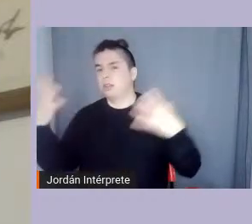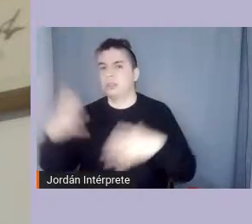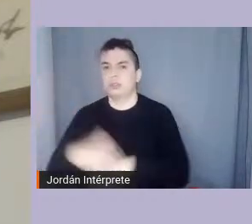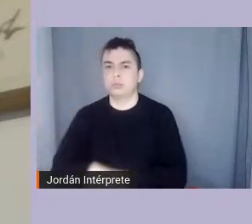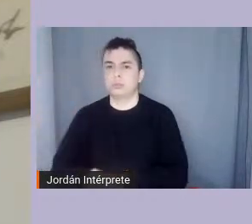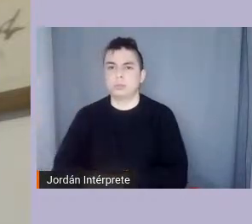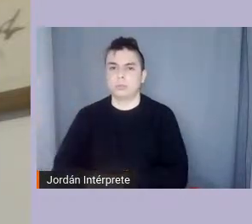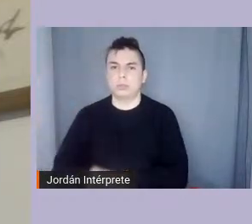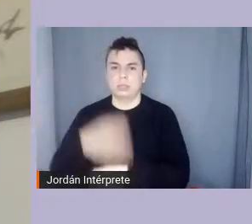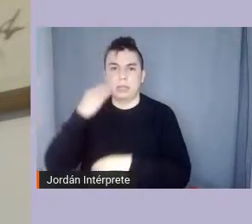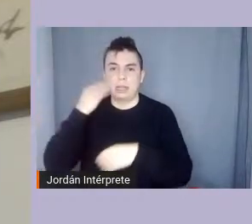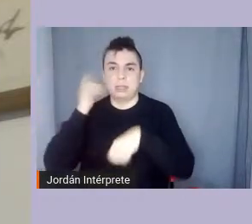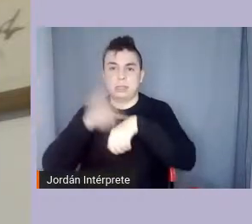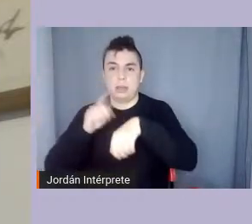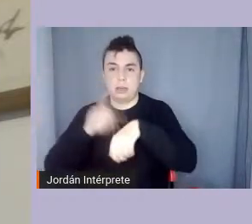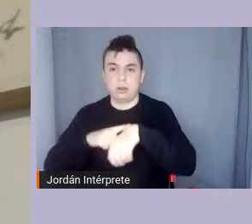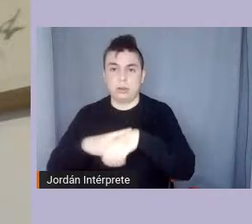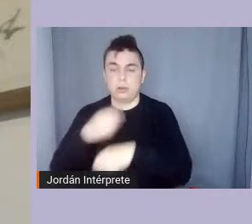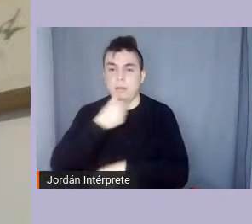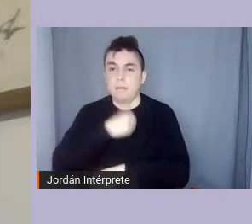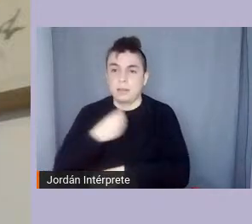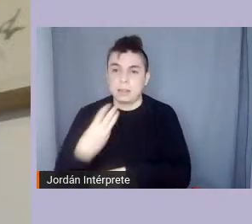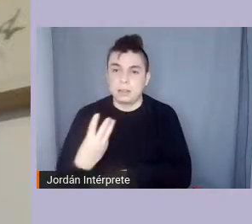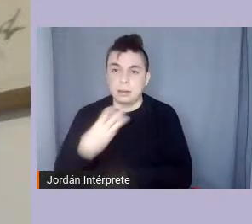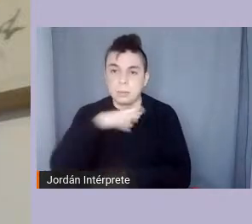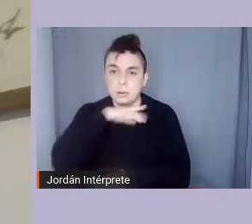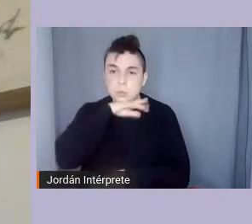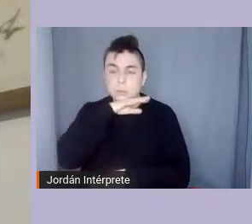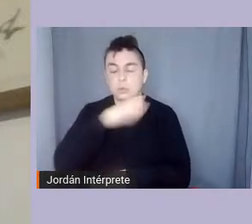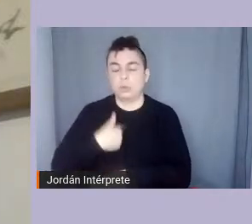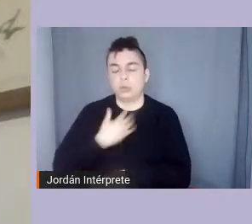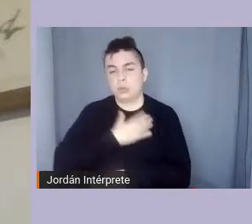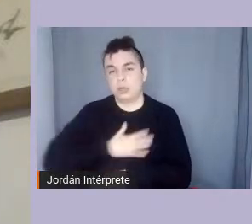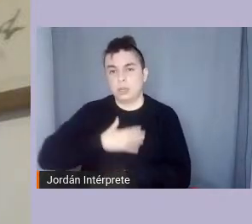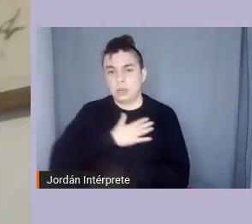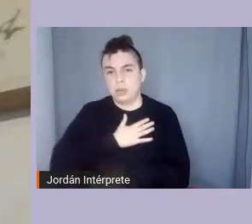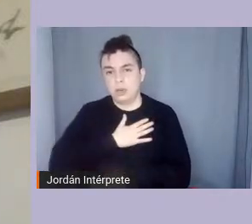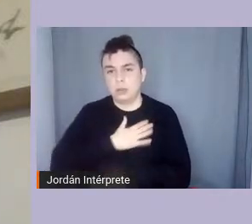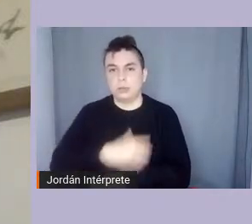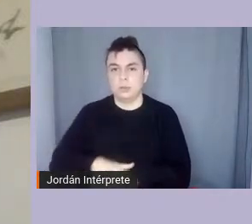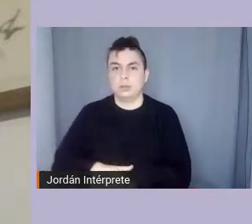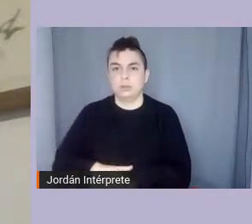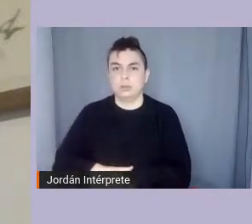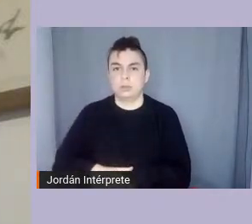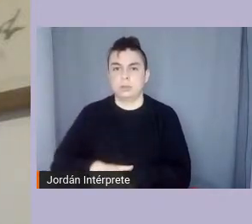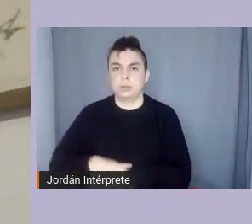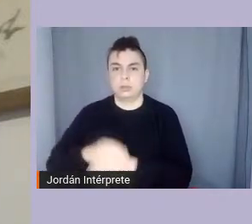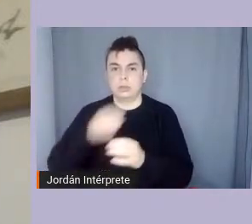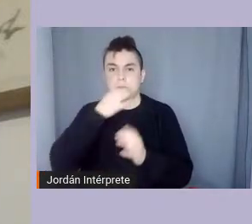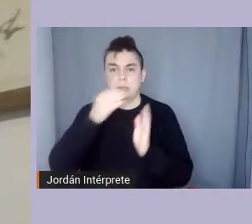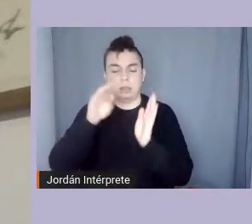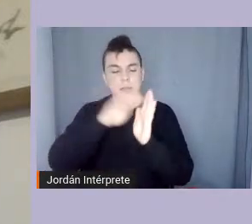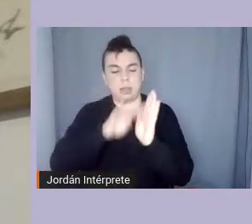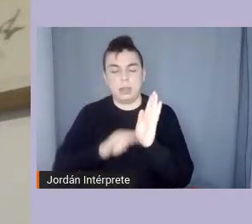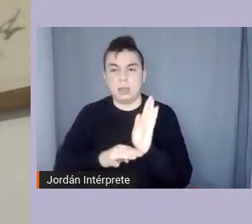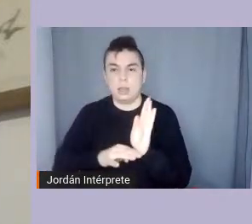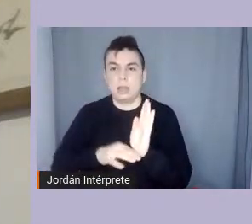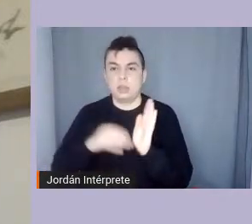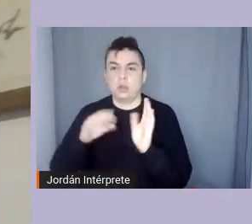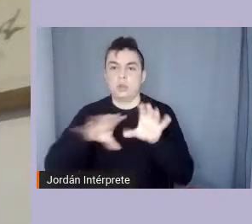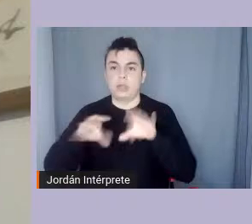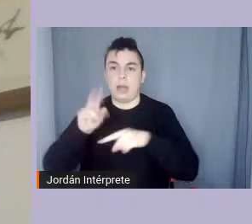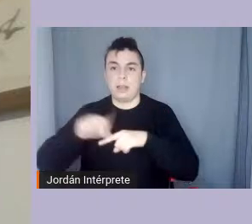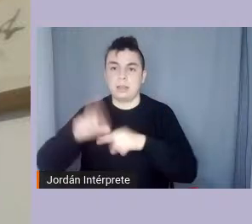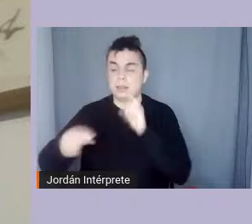Estamos a punto de terminar, nos quedan 3 minutos. Yo quisiera rescatar también el repertorio antiguo chileno.